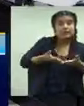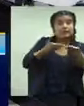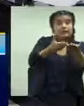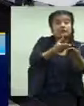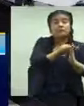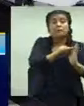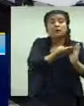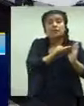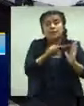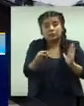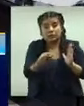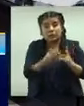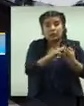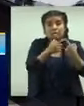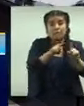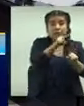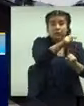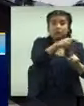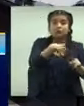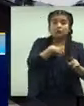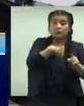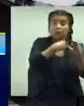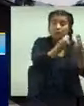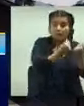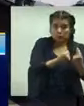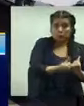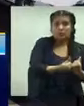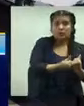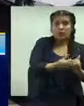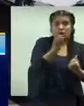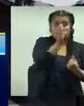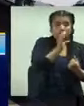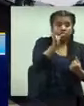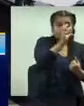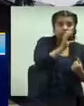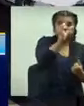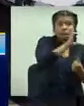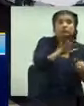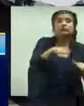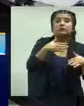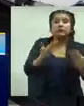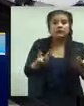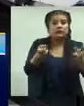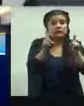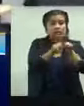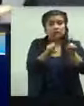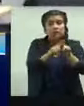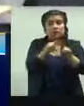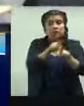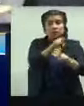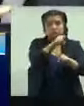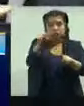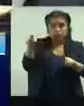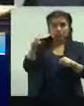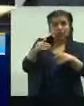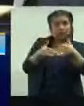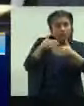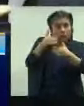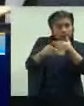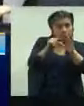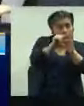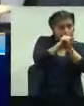orden y ellos de su presupuesto tuvieron que buscar, que es casi lo mismo que les hicimos con el paso del